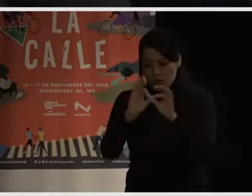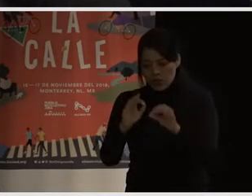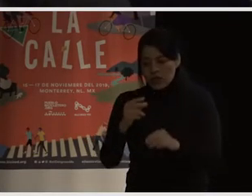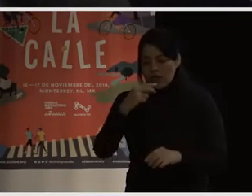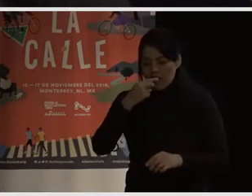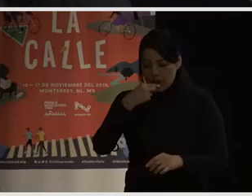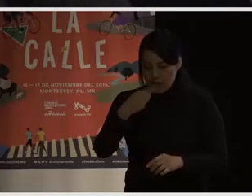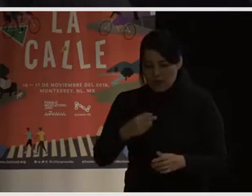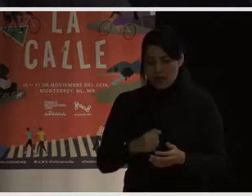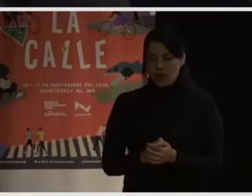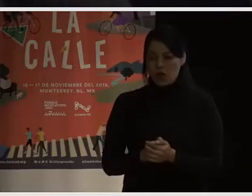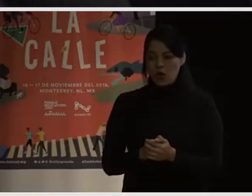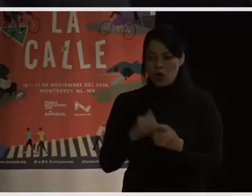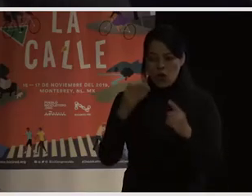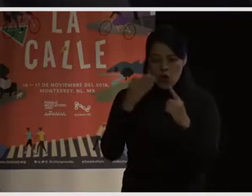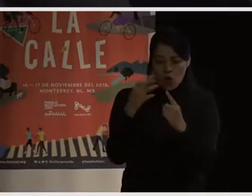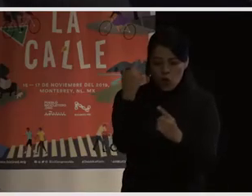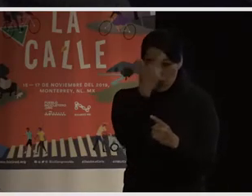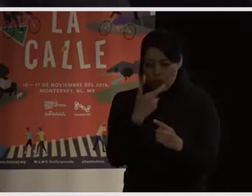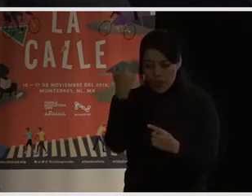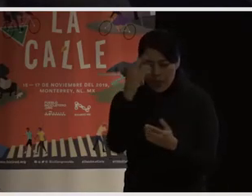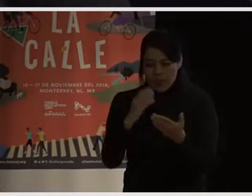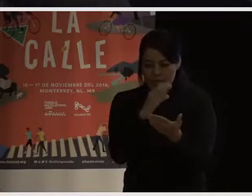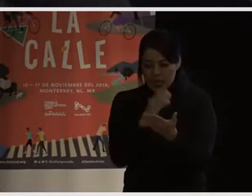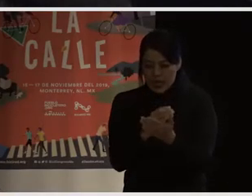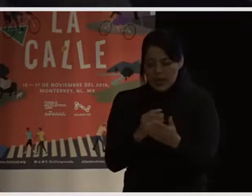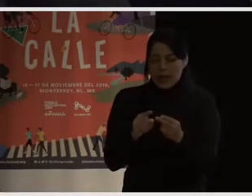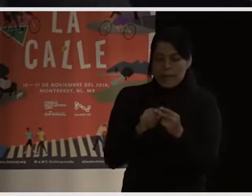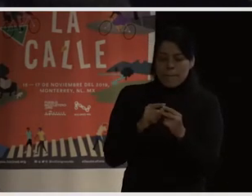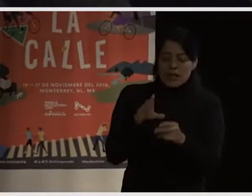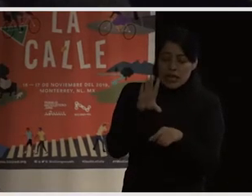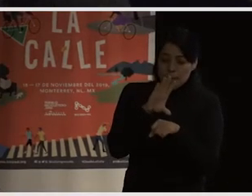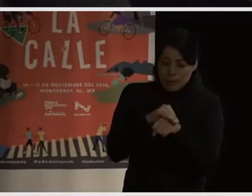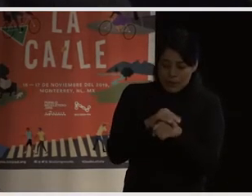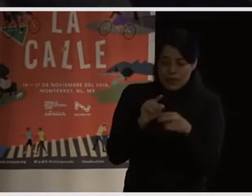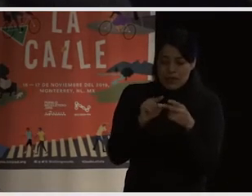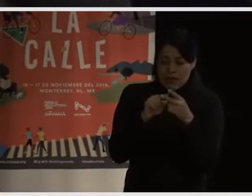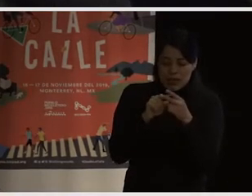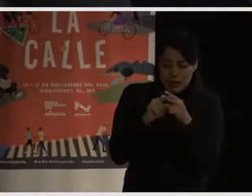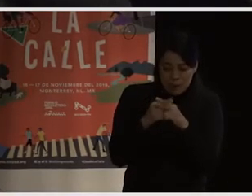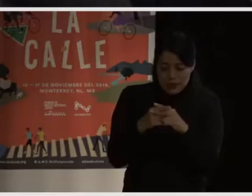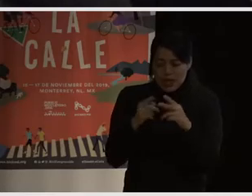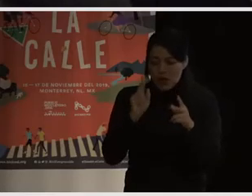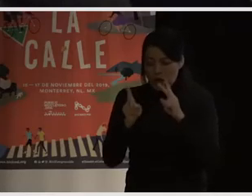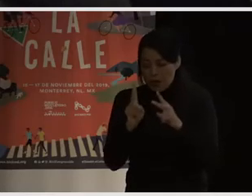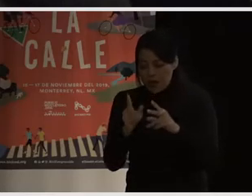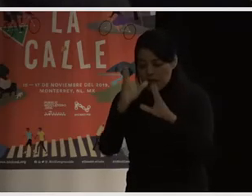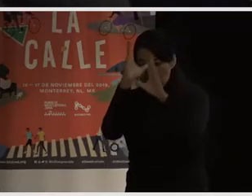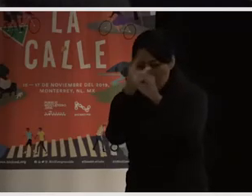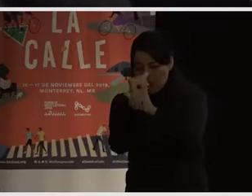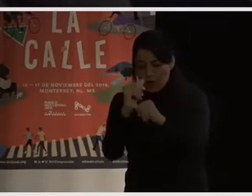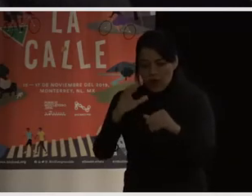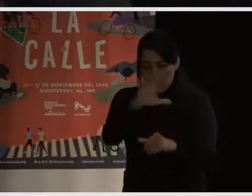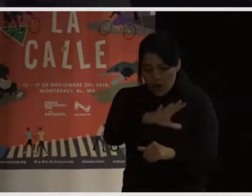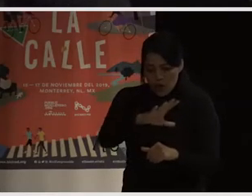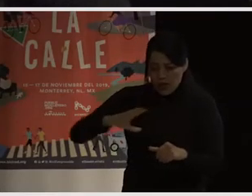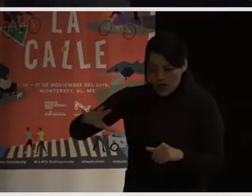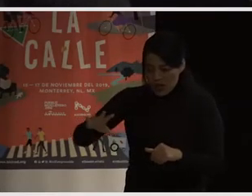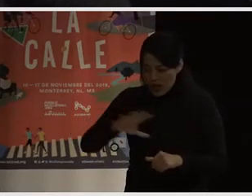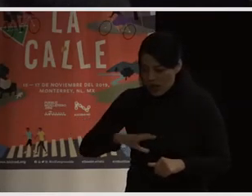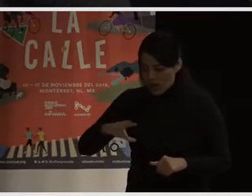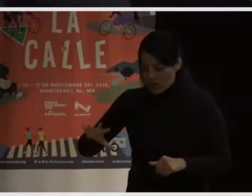permite empezar una discusión con los municipios a saber que si tiene un impacto metropolitano y no tal es aquella banqueta que nos pida